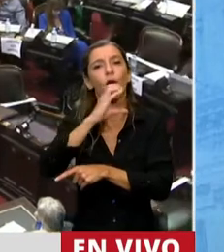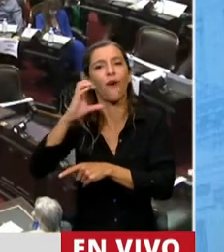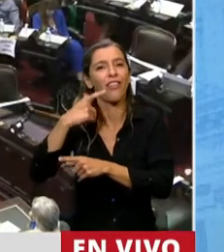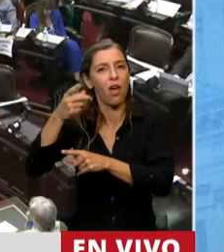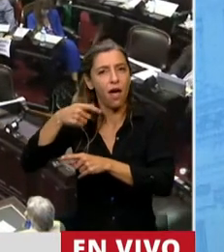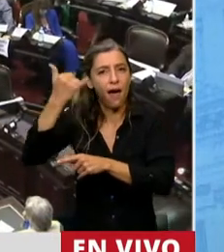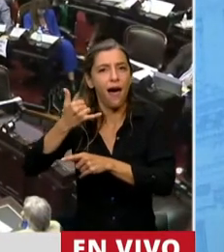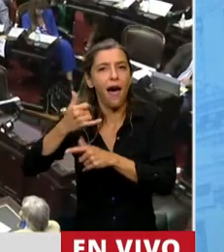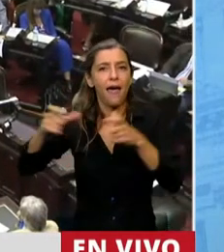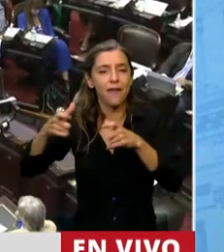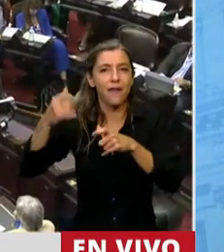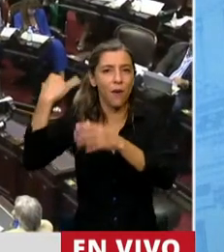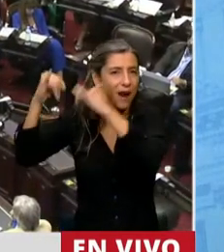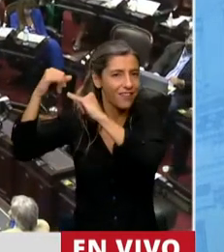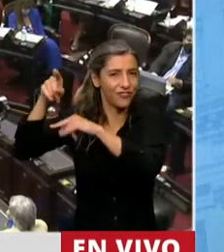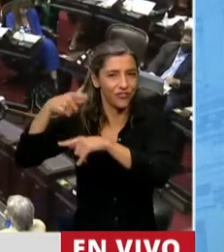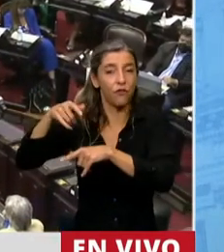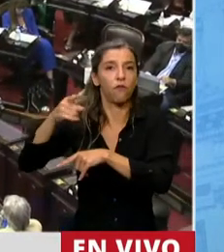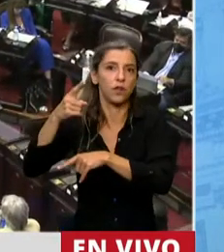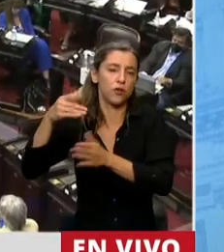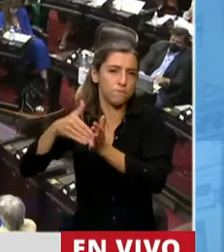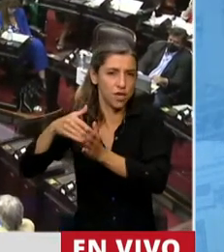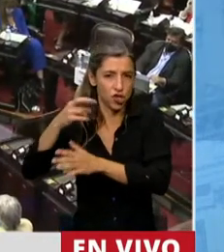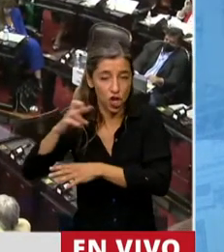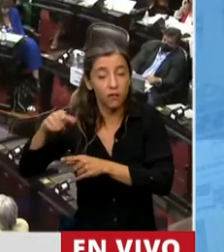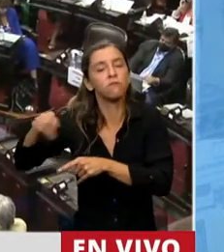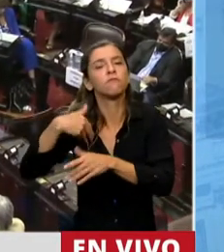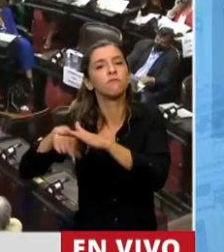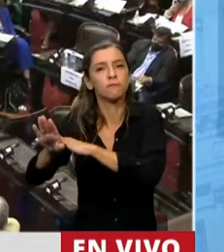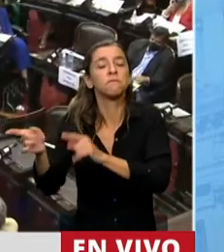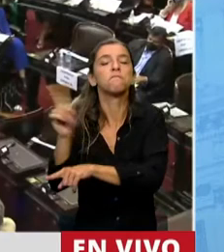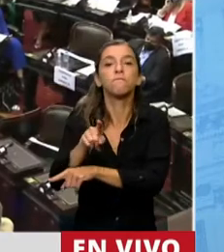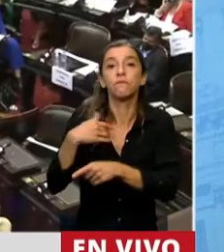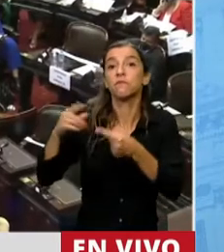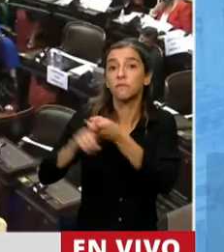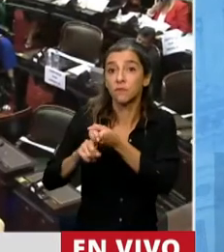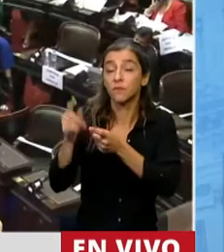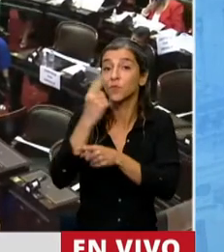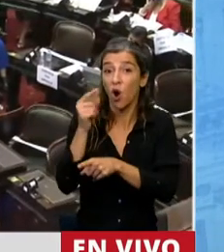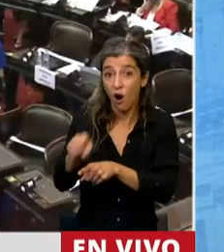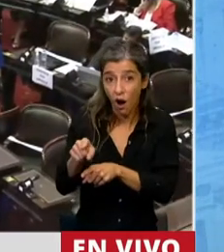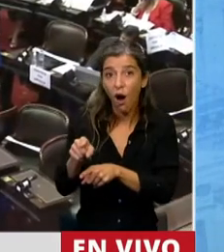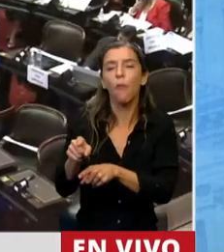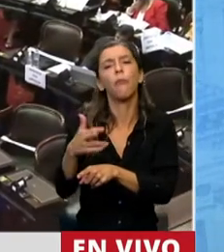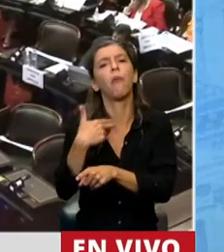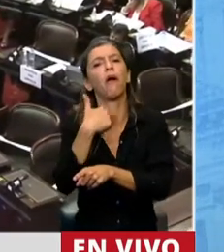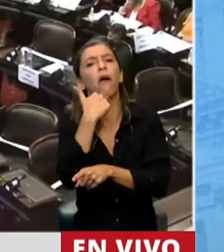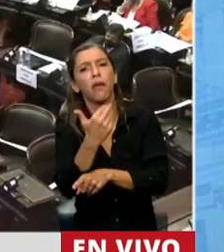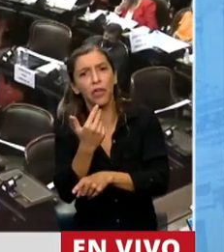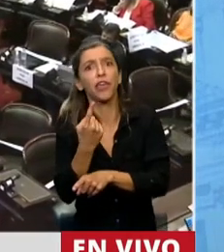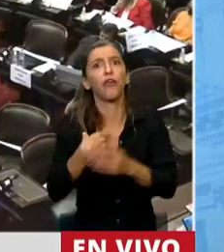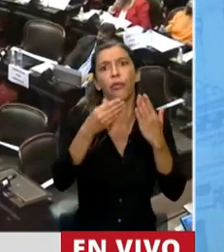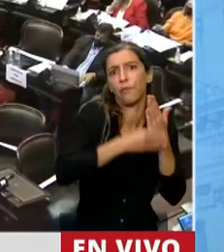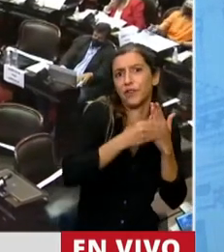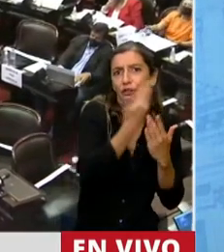la ex mujer de Severini, que era el concubino de Roxana Tevez, eran los hijos del que era ministro de gobierno, que actualmente es